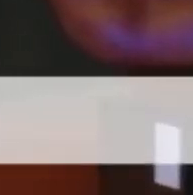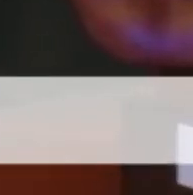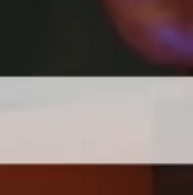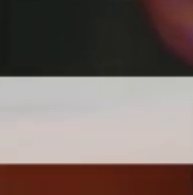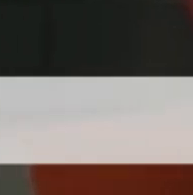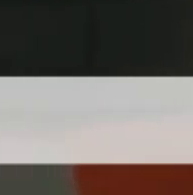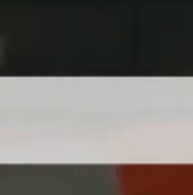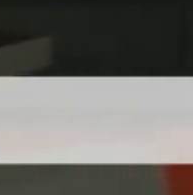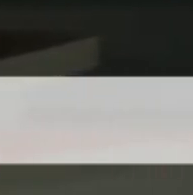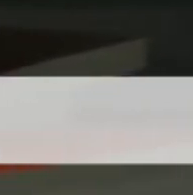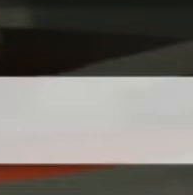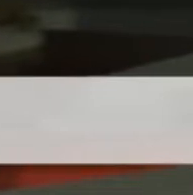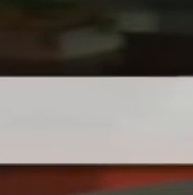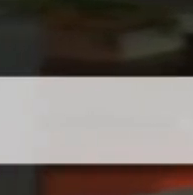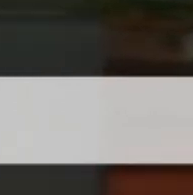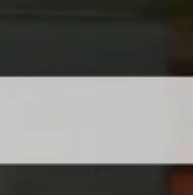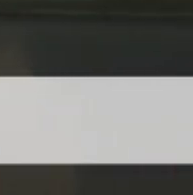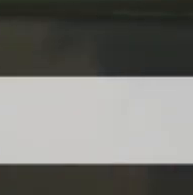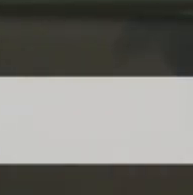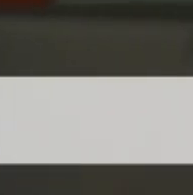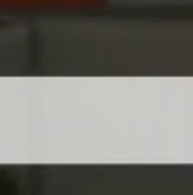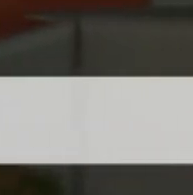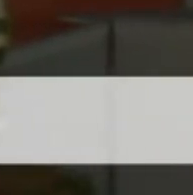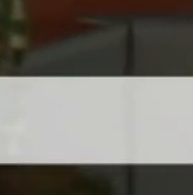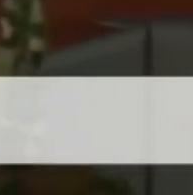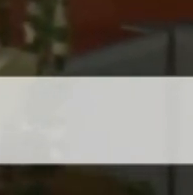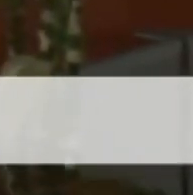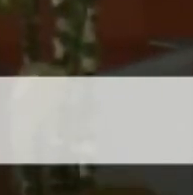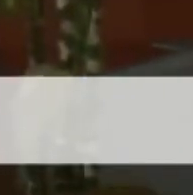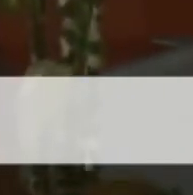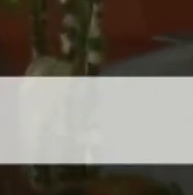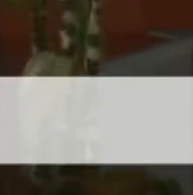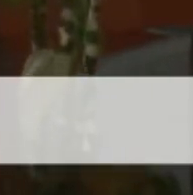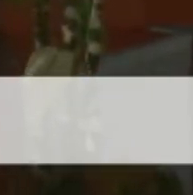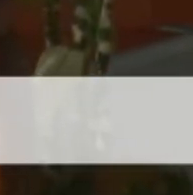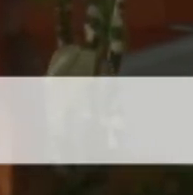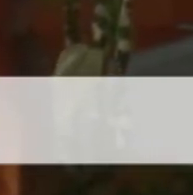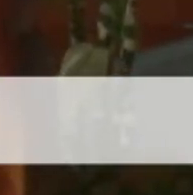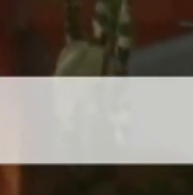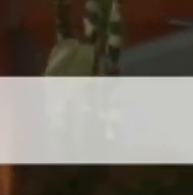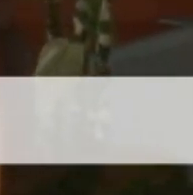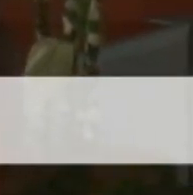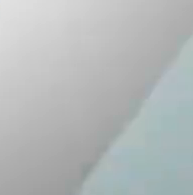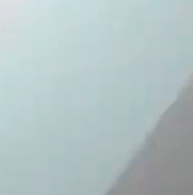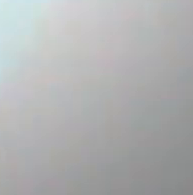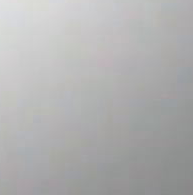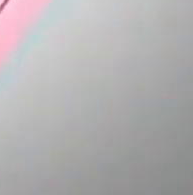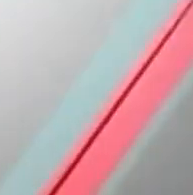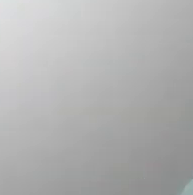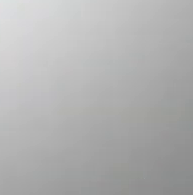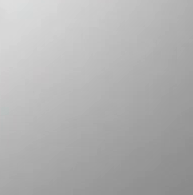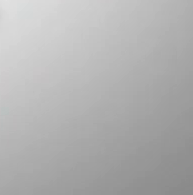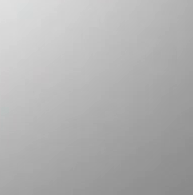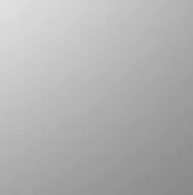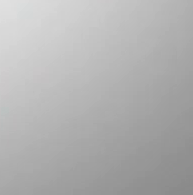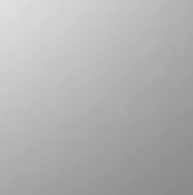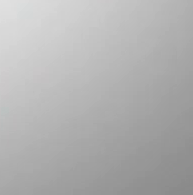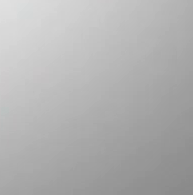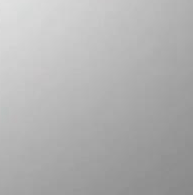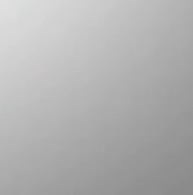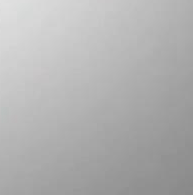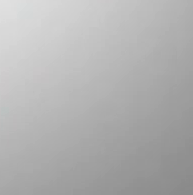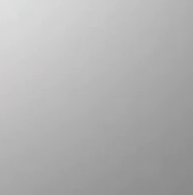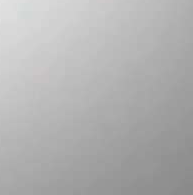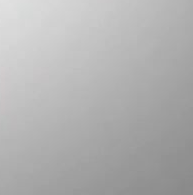Estamos en la cuenta regresiva hacia el Bicentenario. Pronto cumpliremos 200 años de vida independiente. Retomaremos en persona,